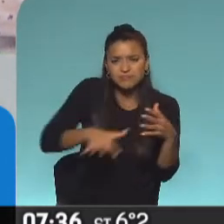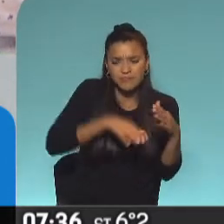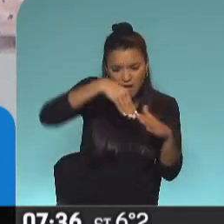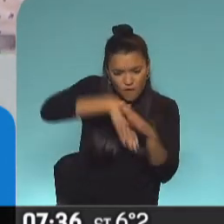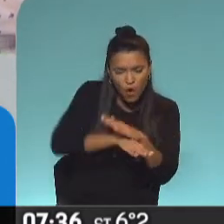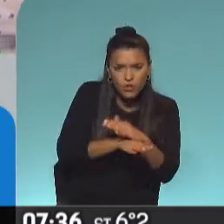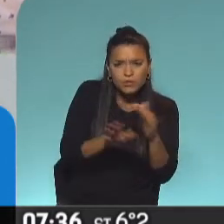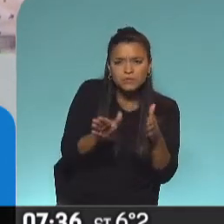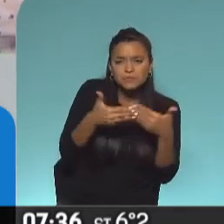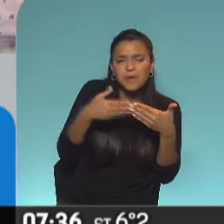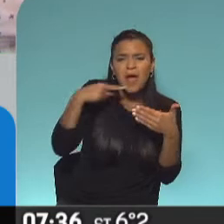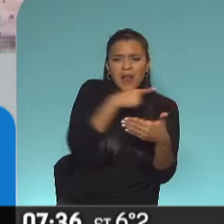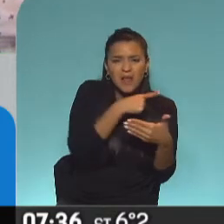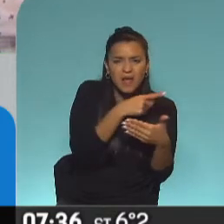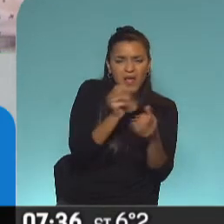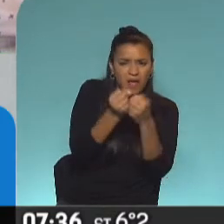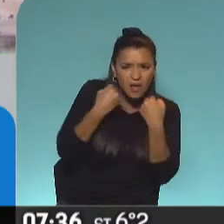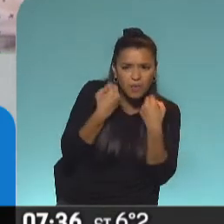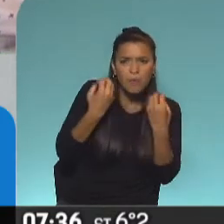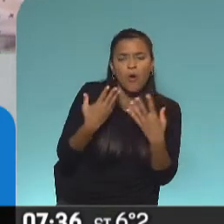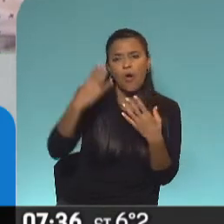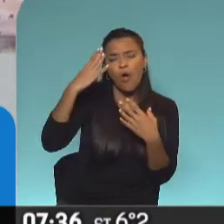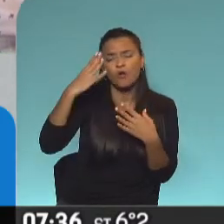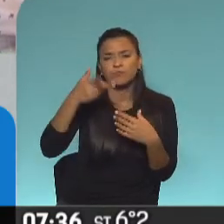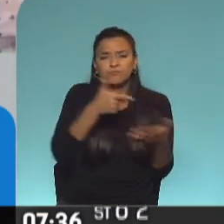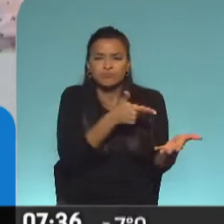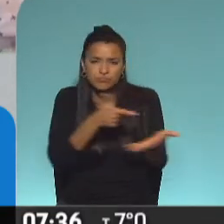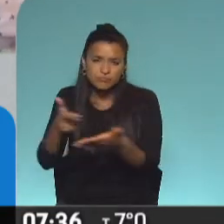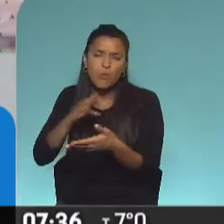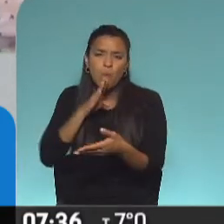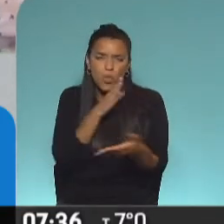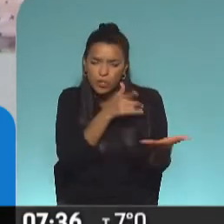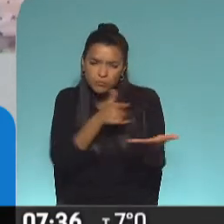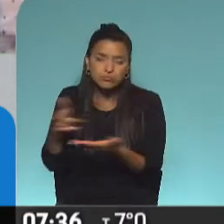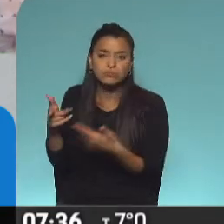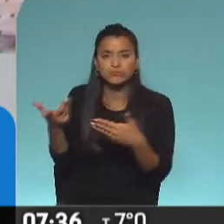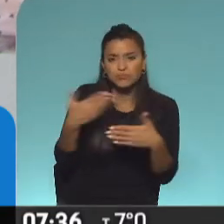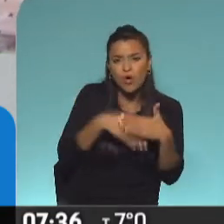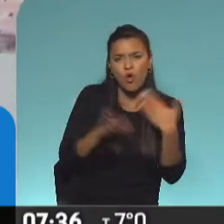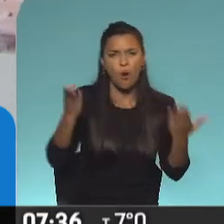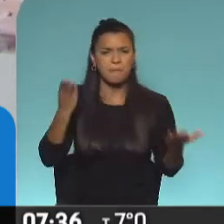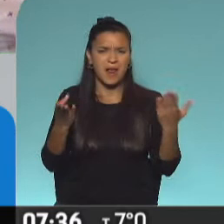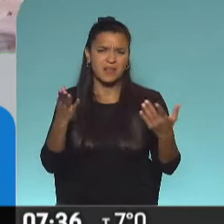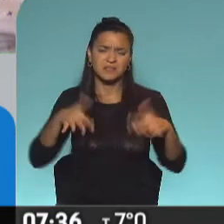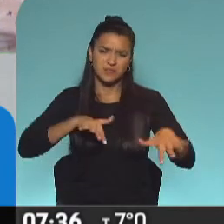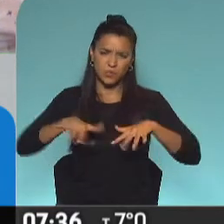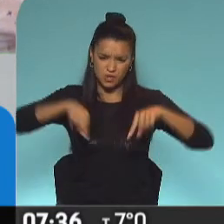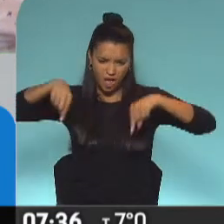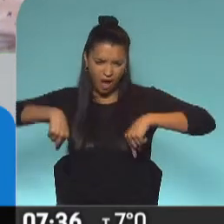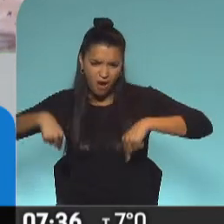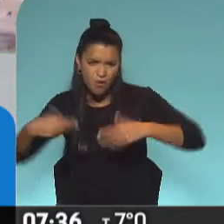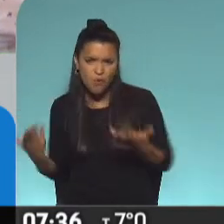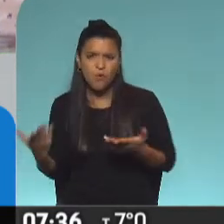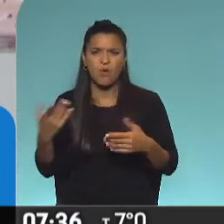sótano en Ámsterdam durante el genocidio nazi y obviamente comparar la situación que estamos atravesando con